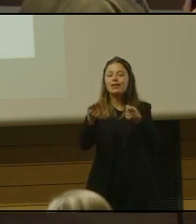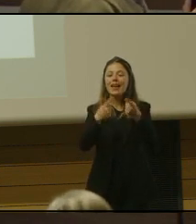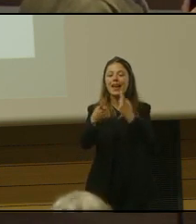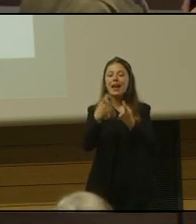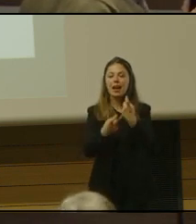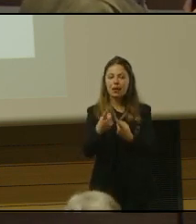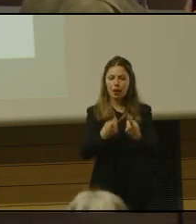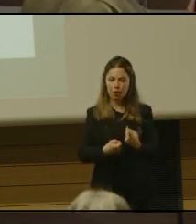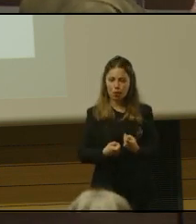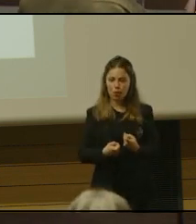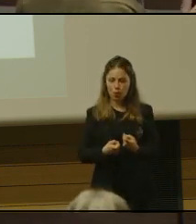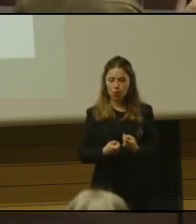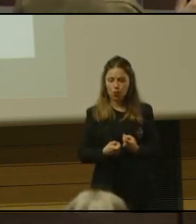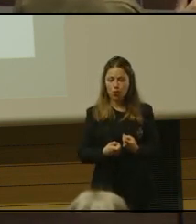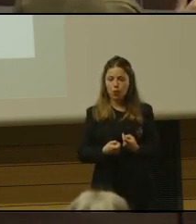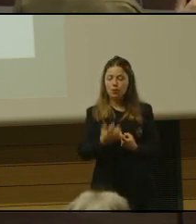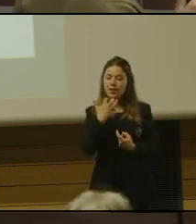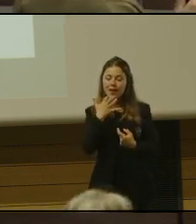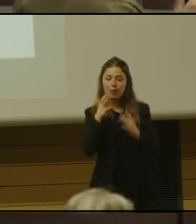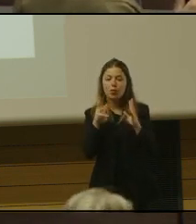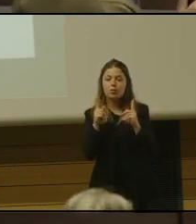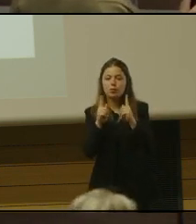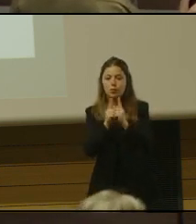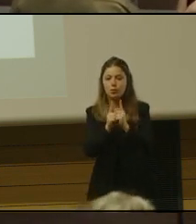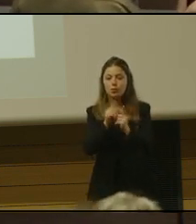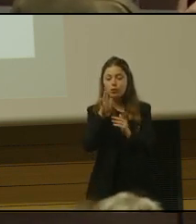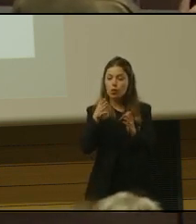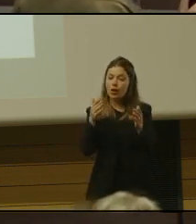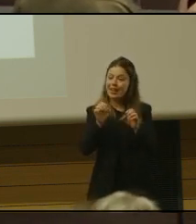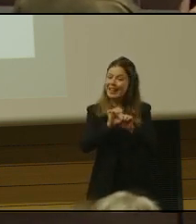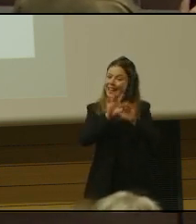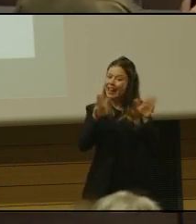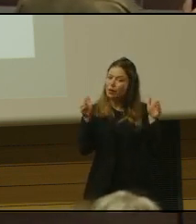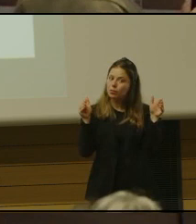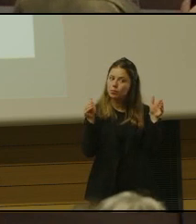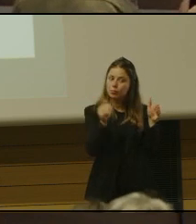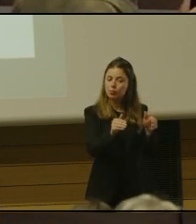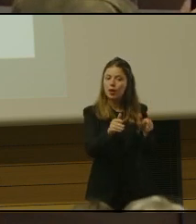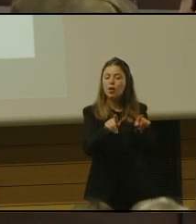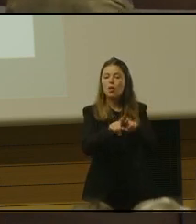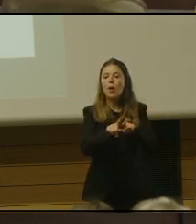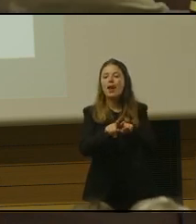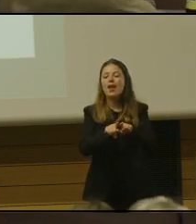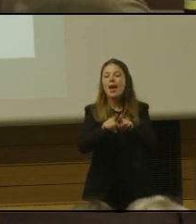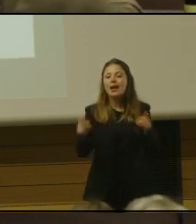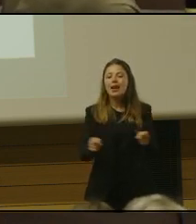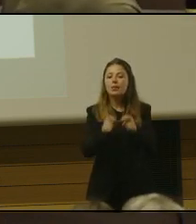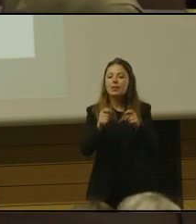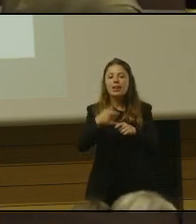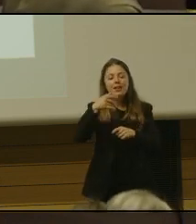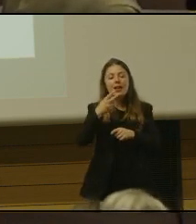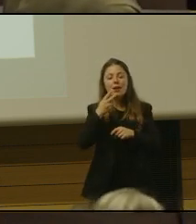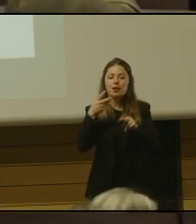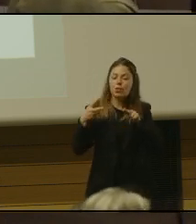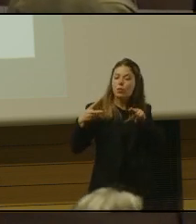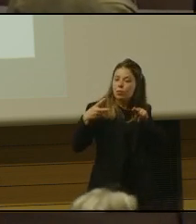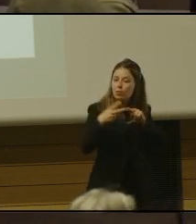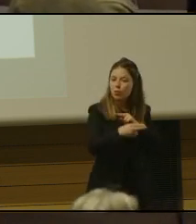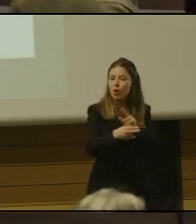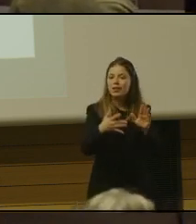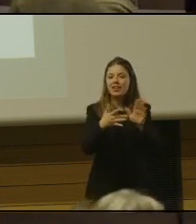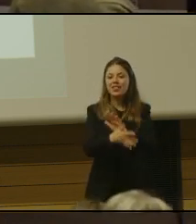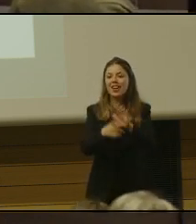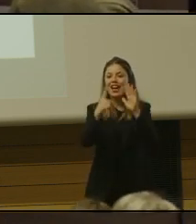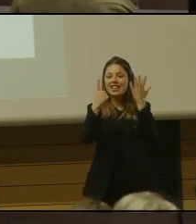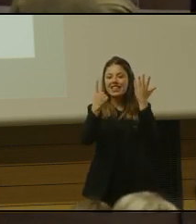muy pequeño. Y yo tendría claro hacia dónde intervenir. Intervendría hacia el tabaquismo activo, que, como han dicho, causa 60.000 muertos